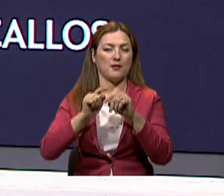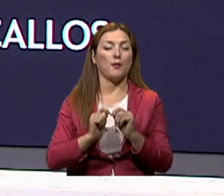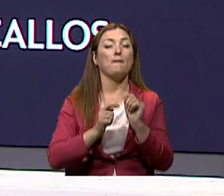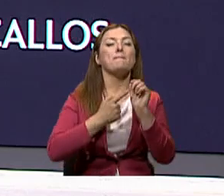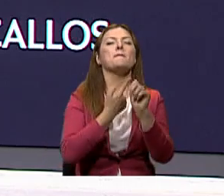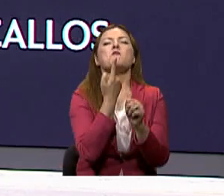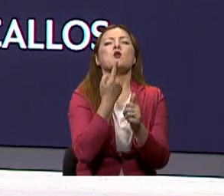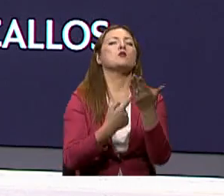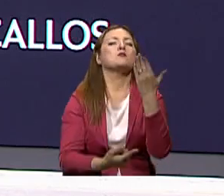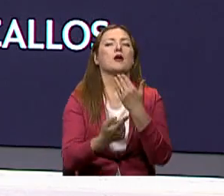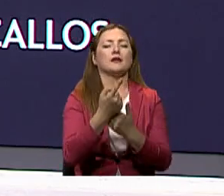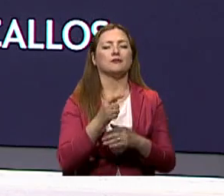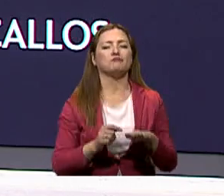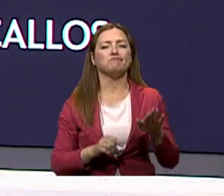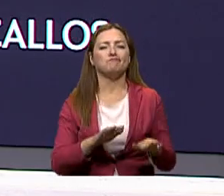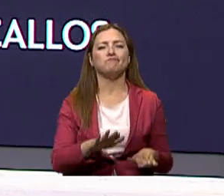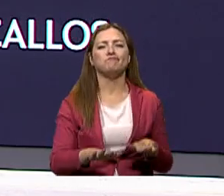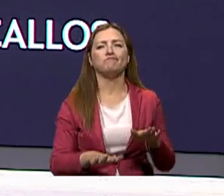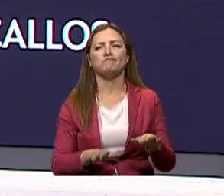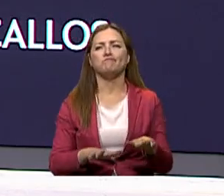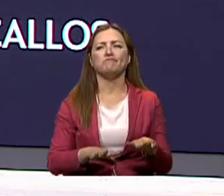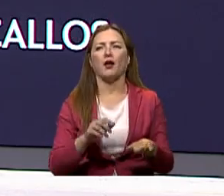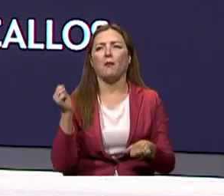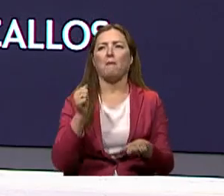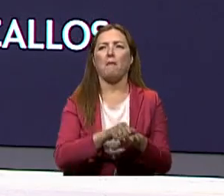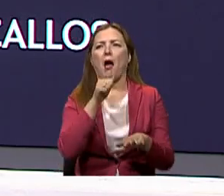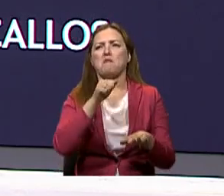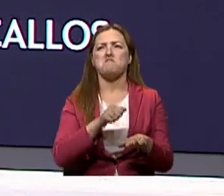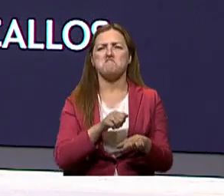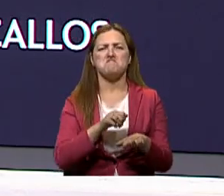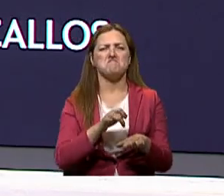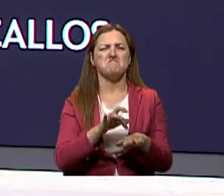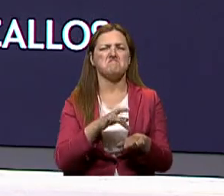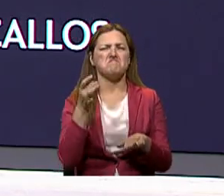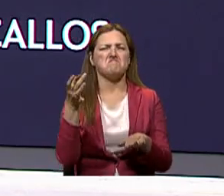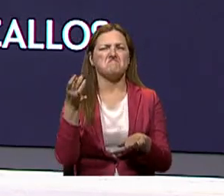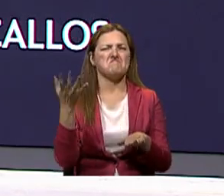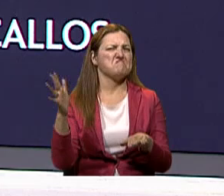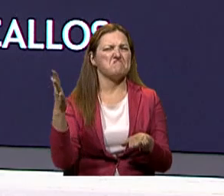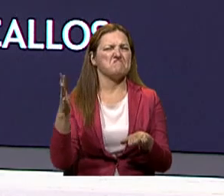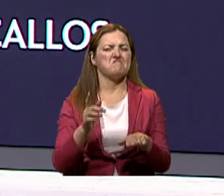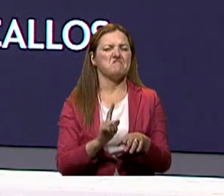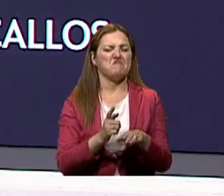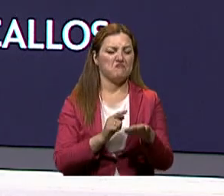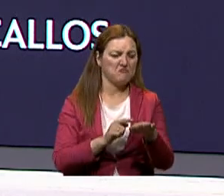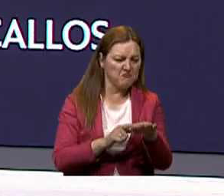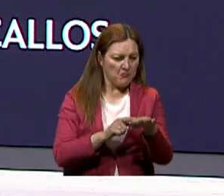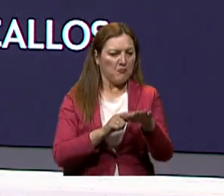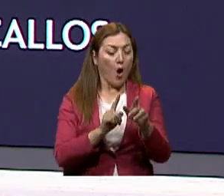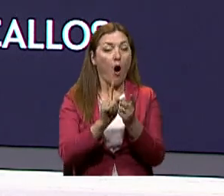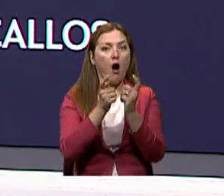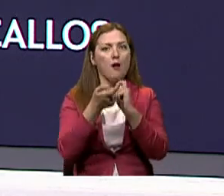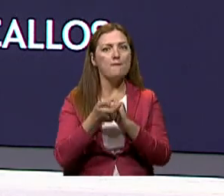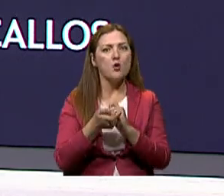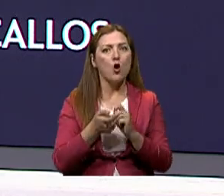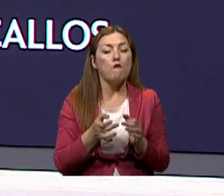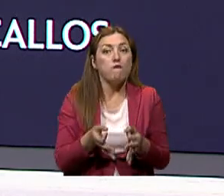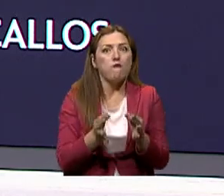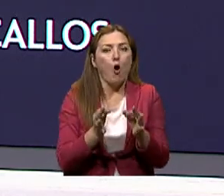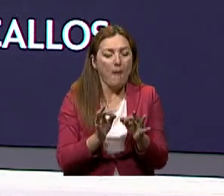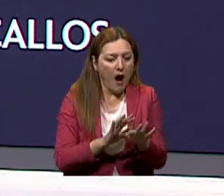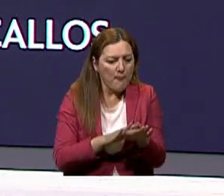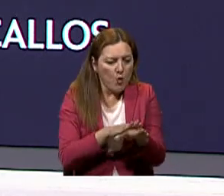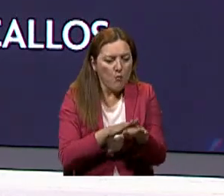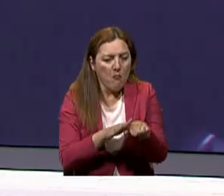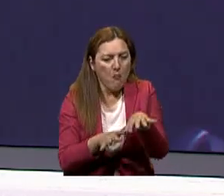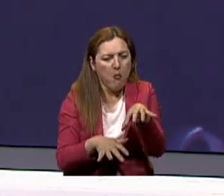sensibilidad al dolor, a veces sensación de entumecimiento o cambios inclusive en la forma del pie. Ya después tenemos las